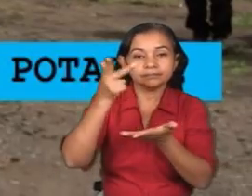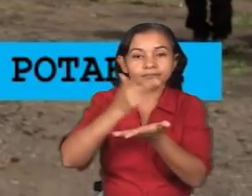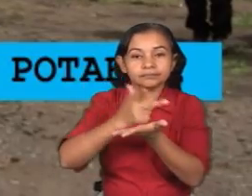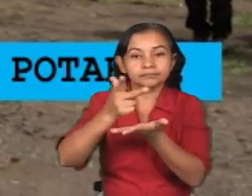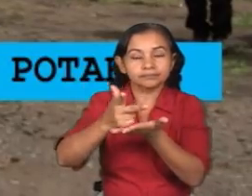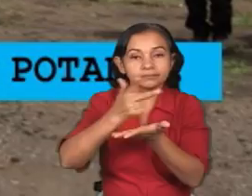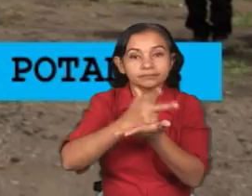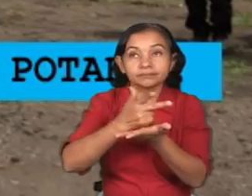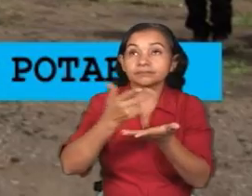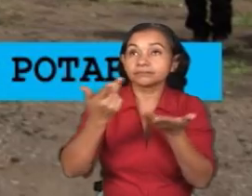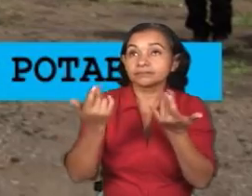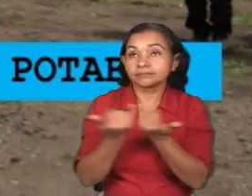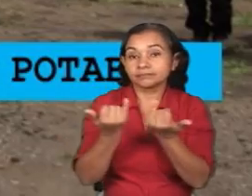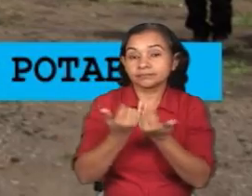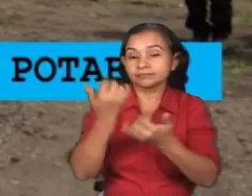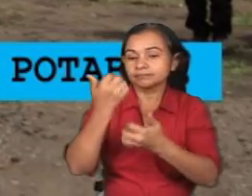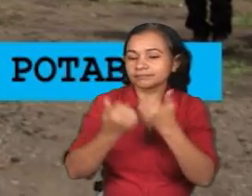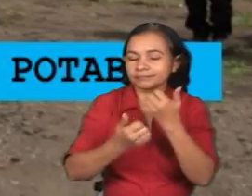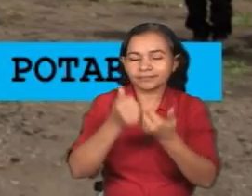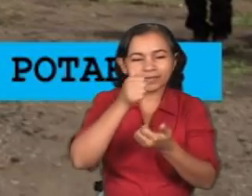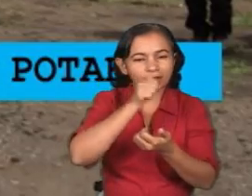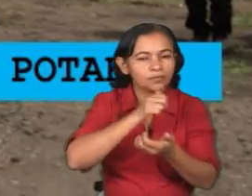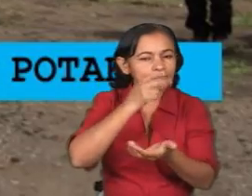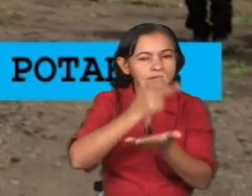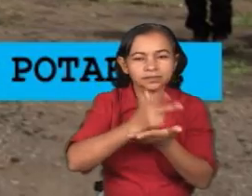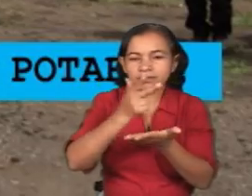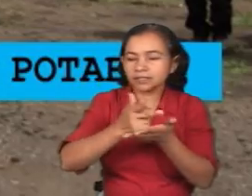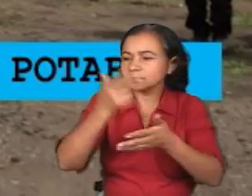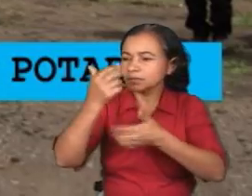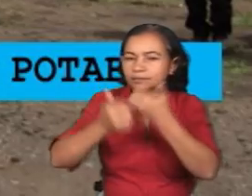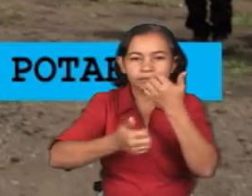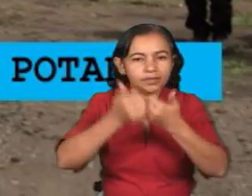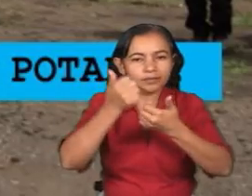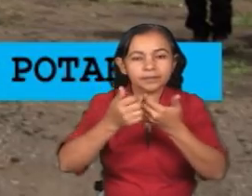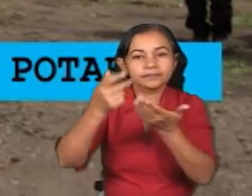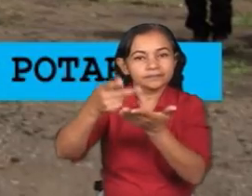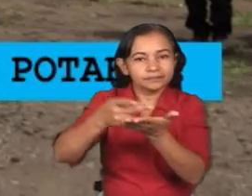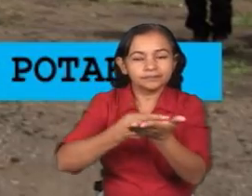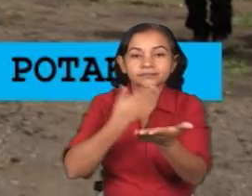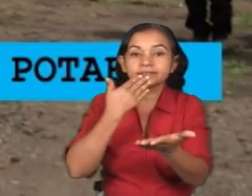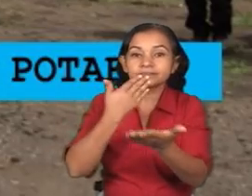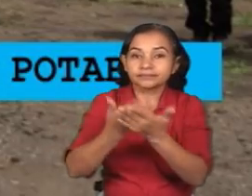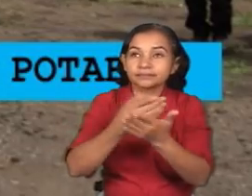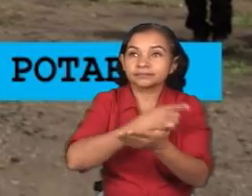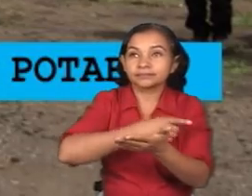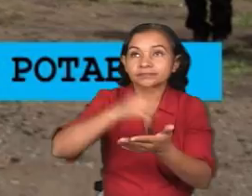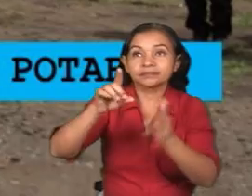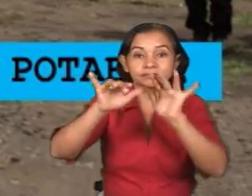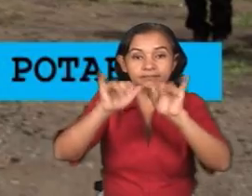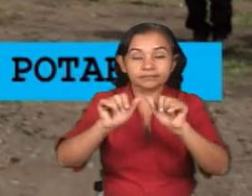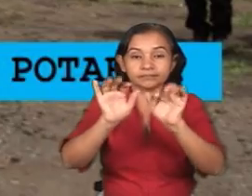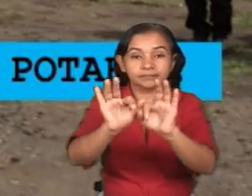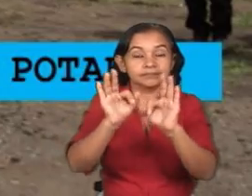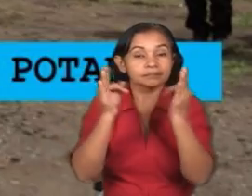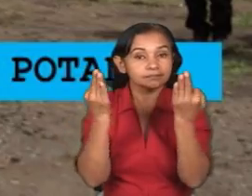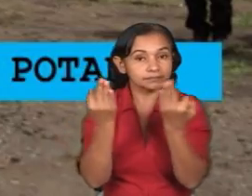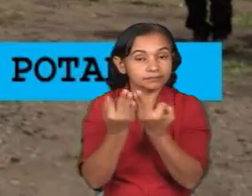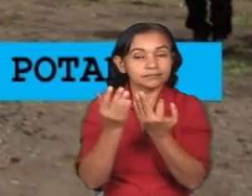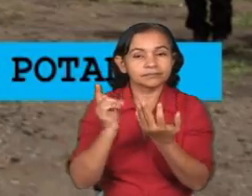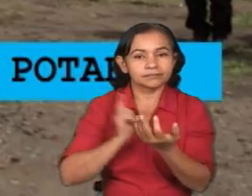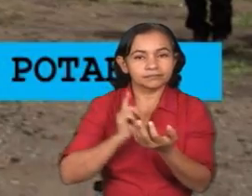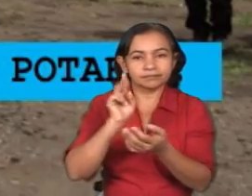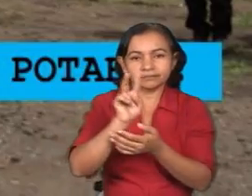caso emblemático de problema de agua potable en Chichigalpa. Ahí el proyecto ya, gracias a Dios, también las familias de Chichigalpa cuentan hoy